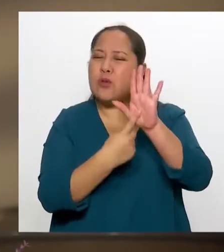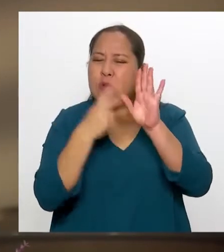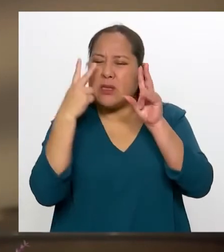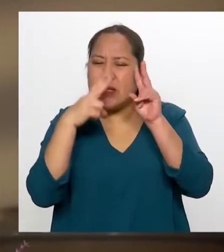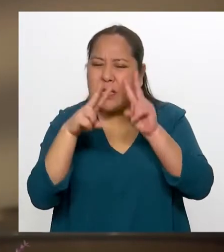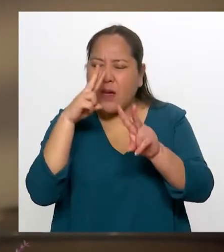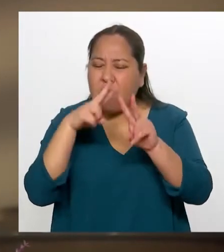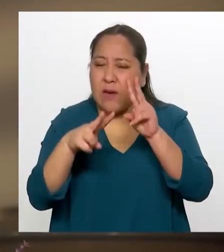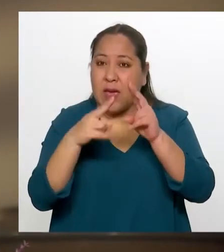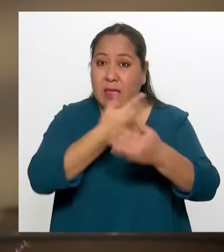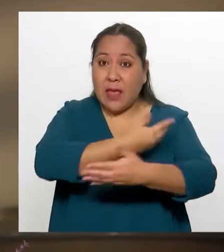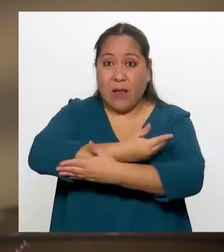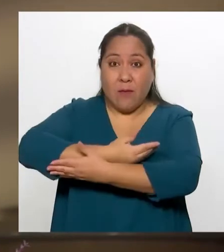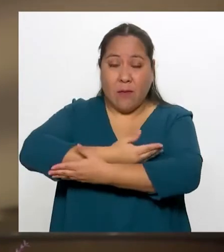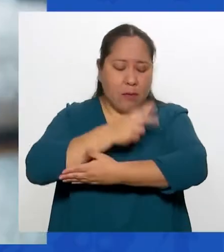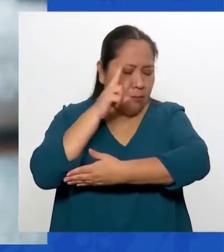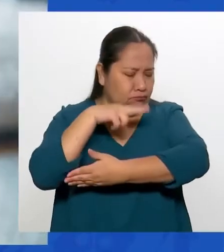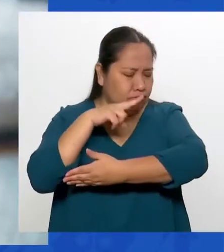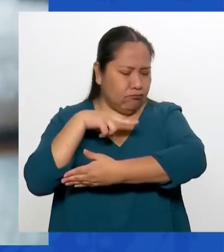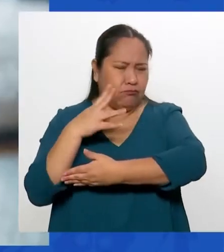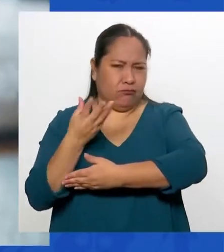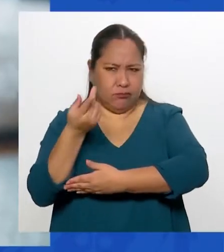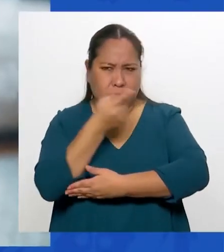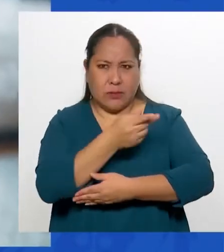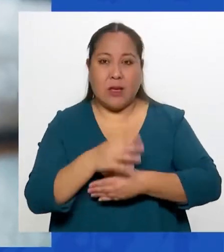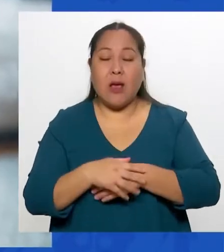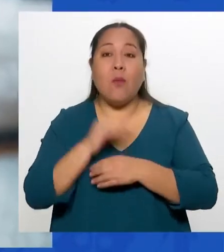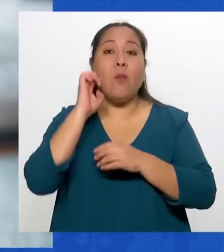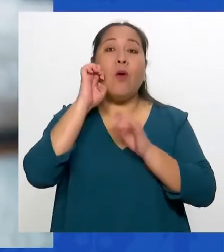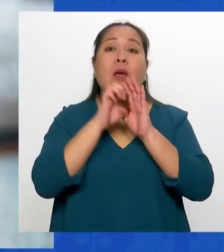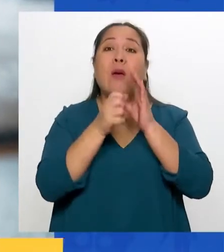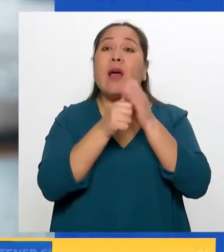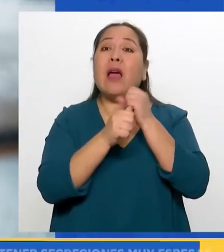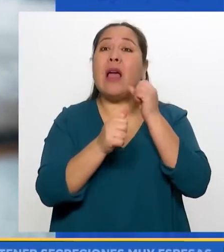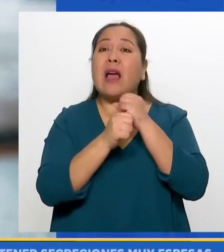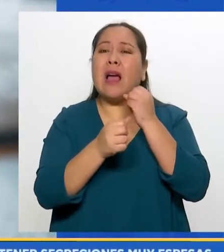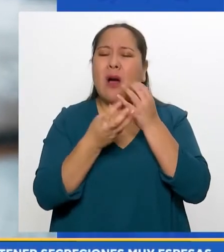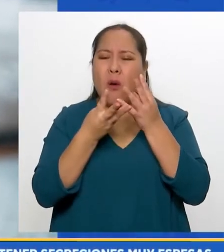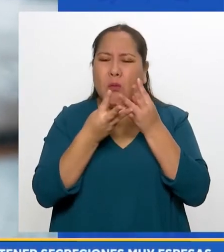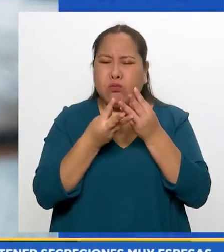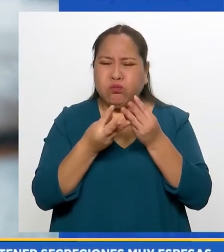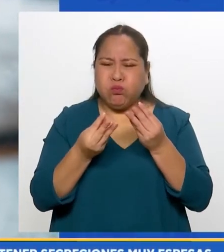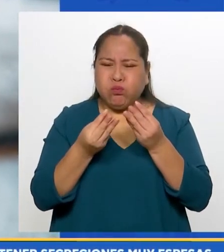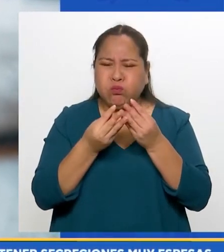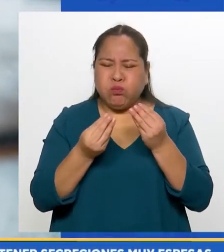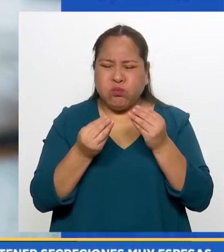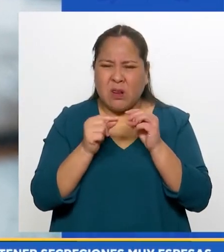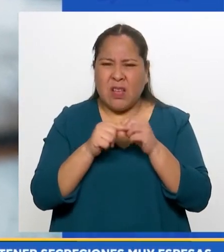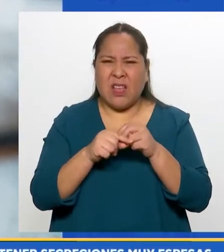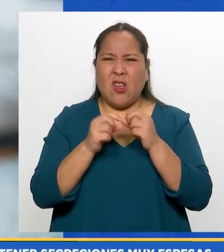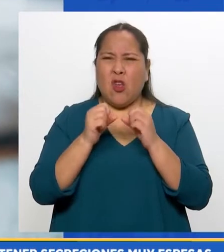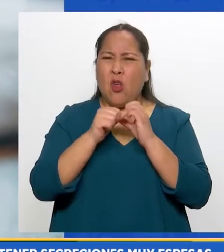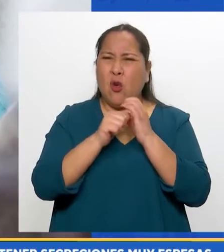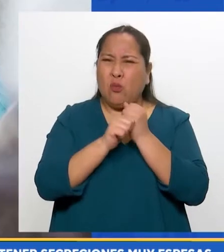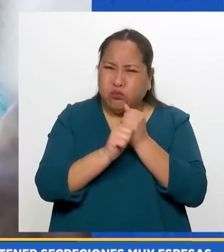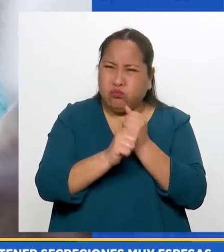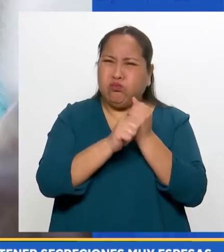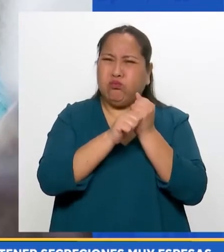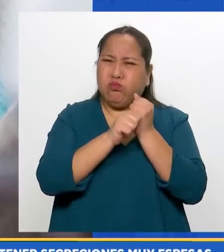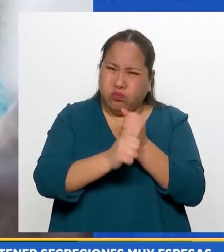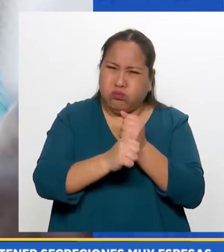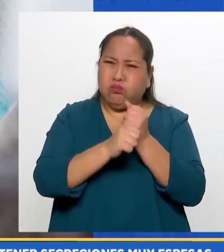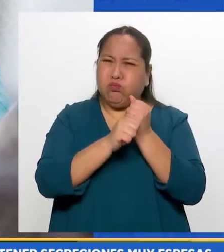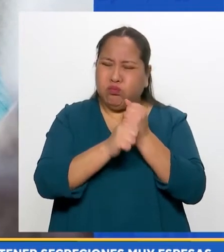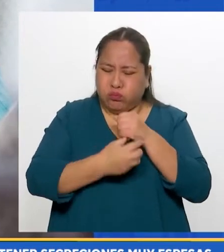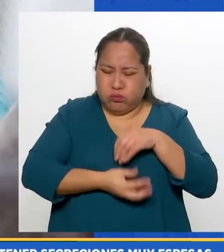las manifestaciones que se dan, por ejemplo, a nivel del recién nacido, hace que sus deposiciones sean muy espesas y no las puede eliminar. Entonces, como que se